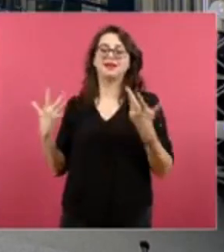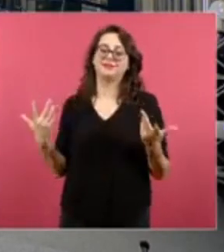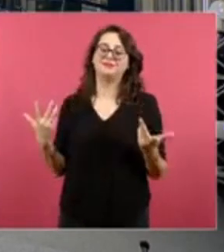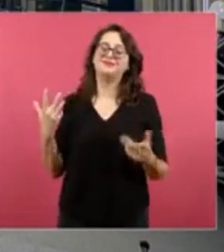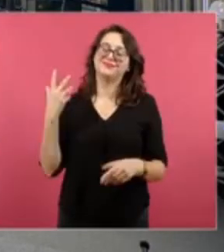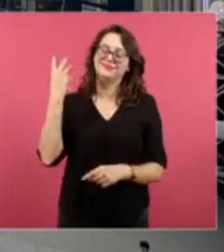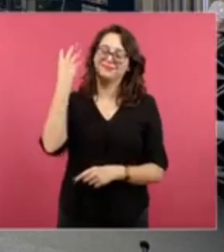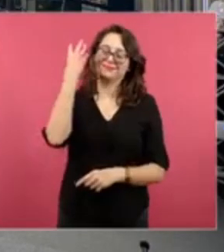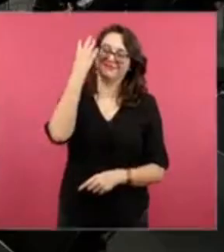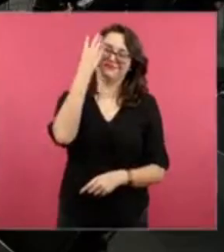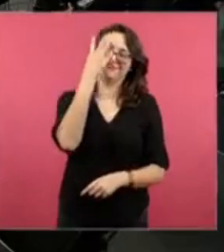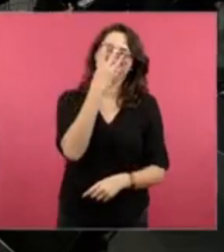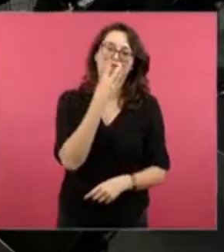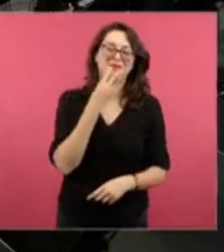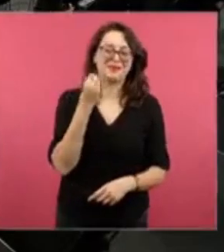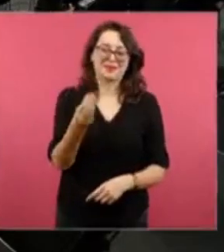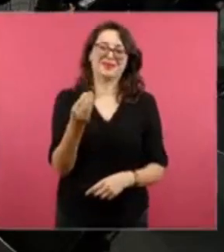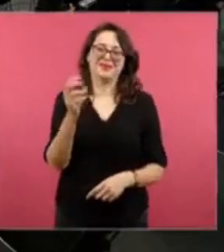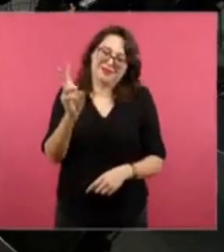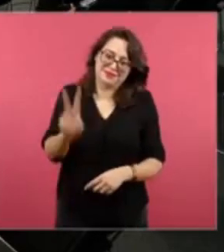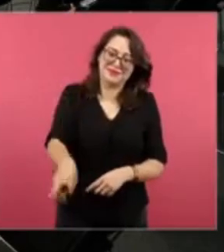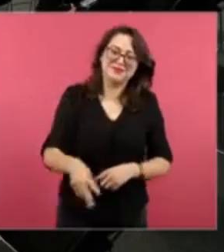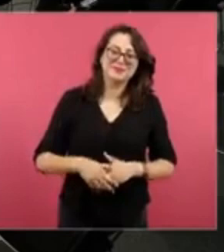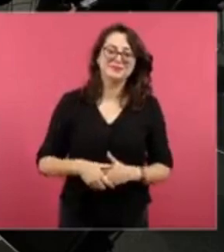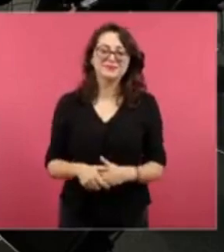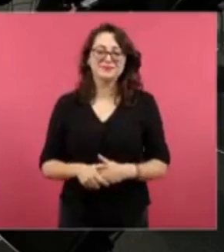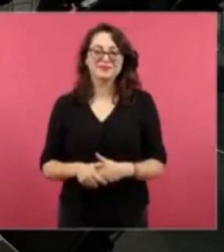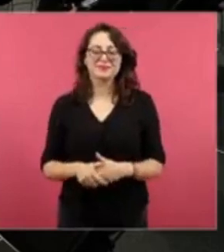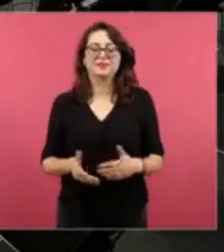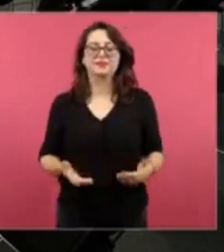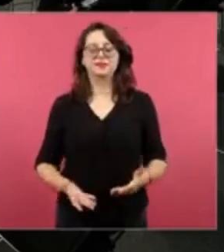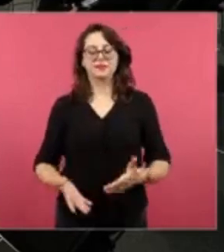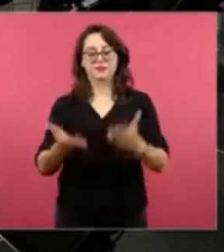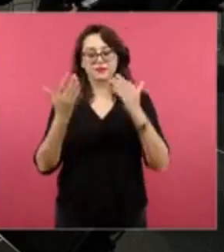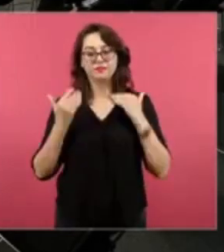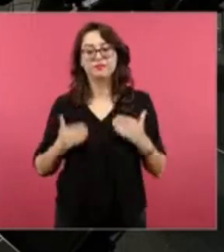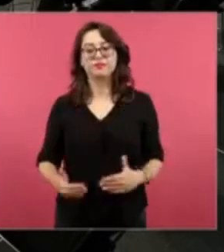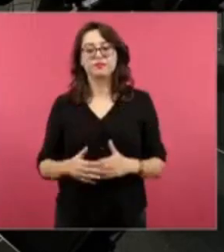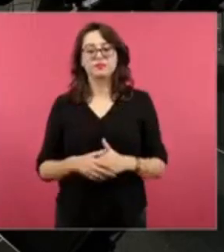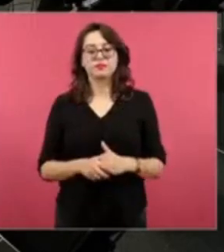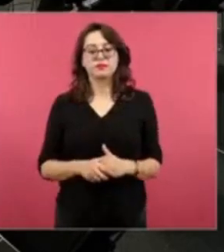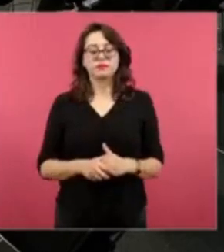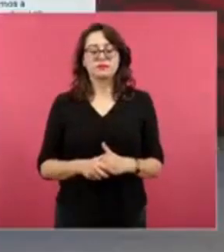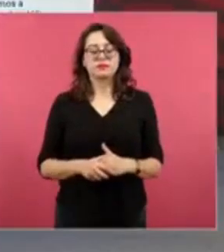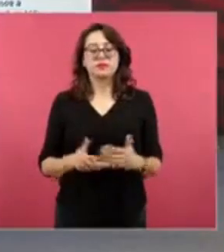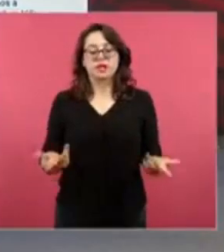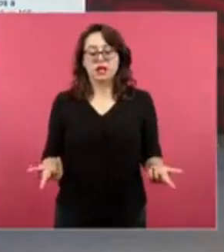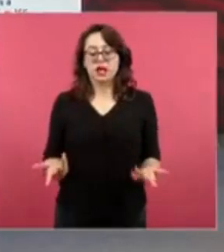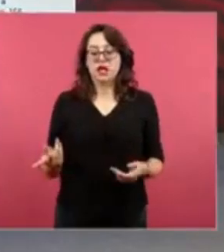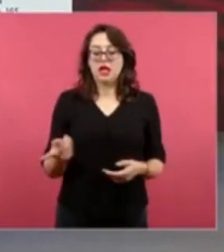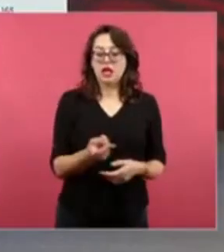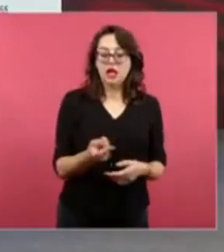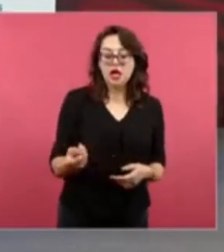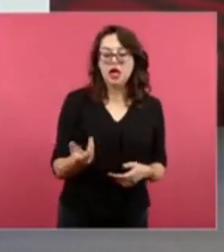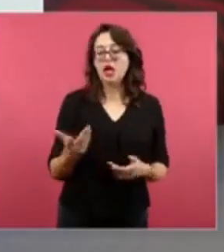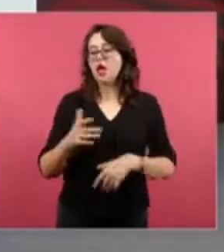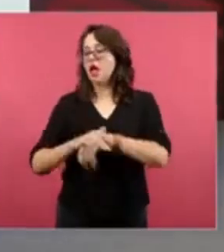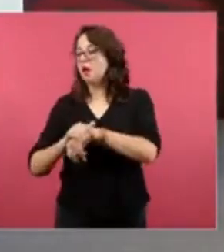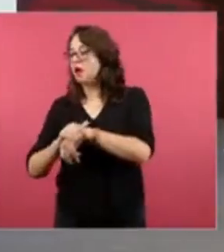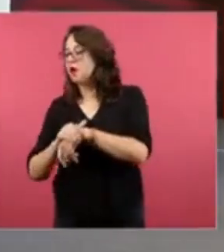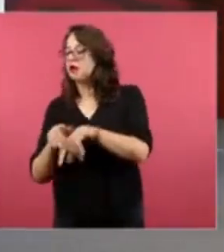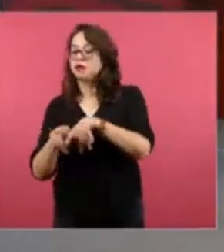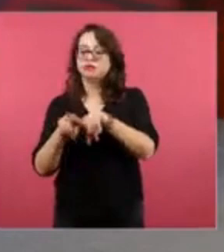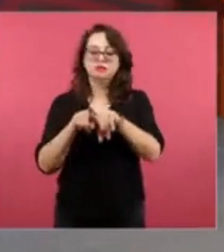¿verdad? Bien, reorientamos y seguimos nuevamente el trabajo entre pares, hermanos,